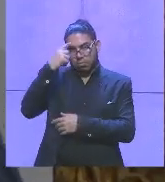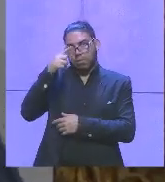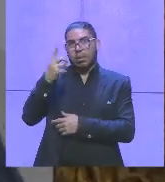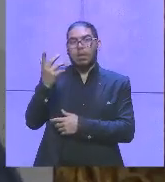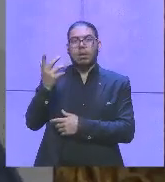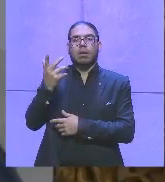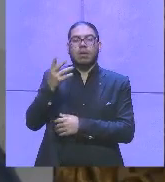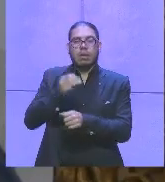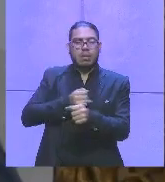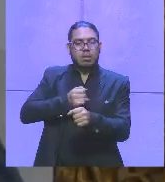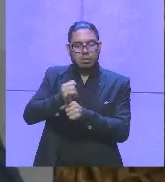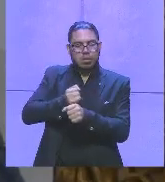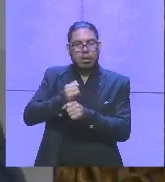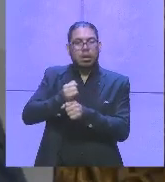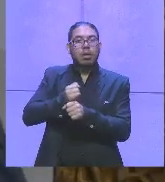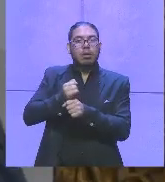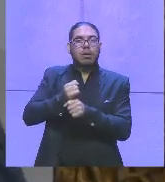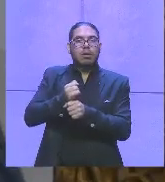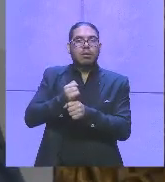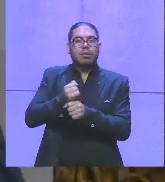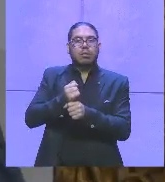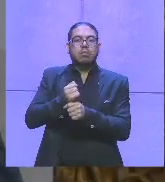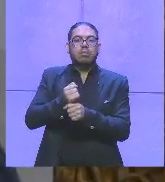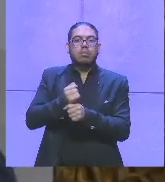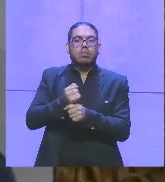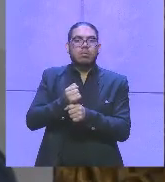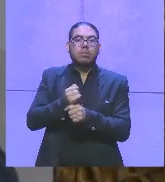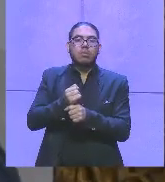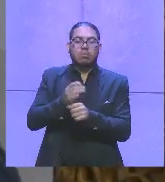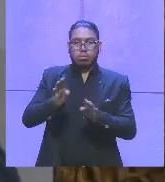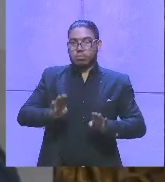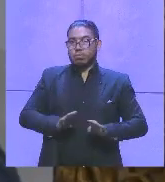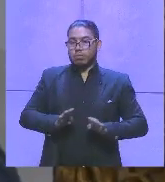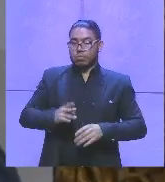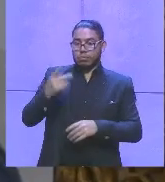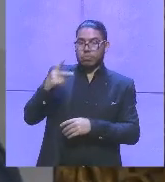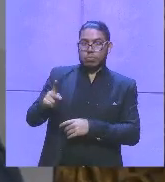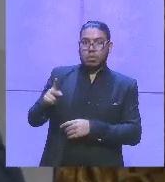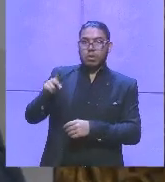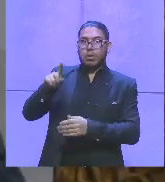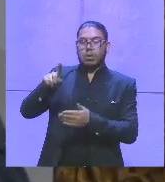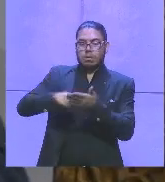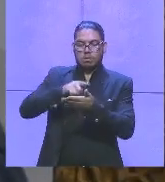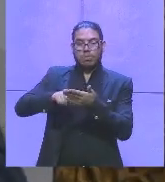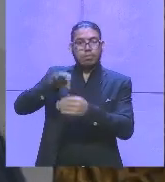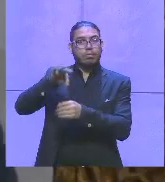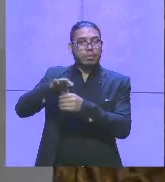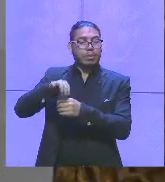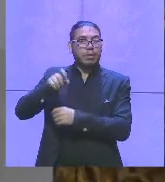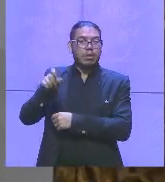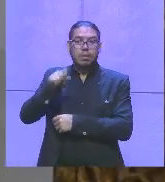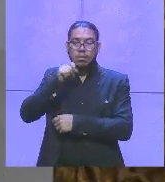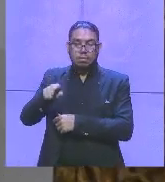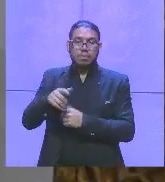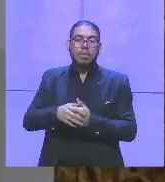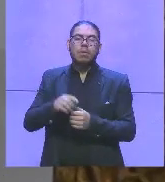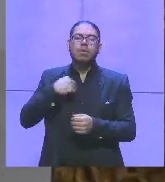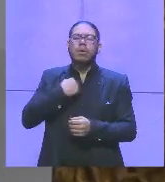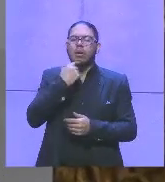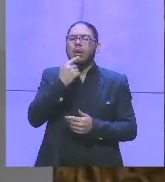el análisis de estas cuestiones de carácter político-electoral. Y menciono esto porque creo